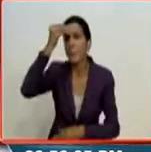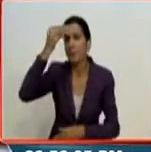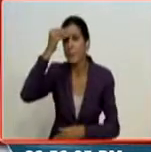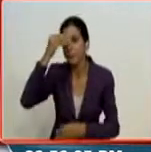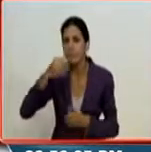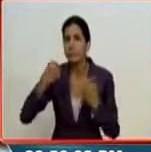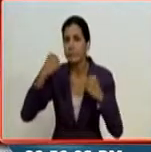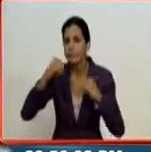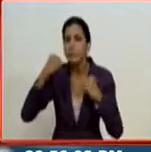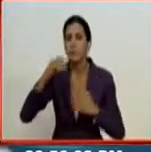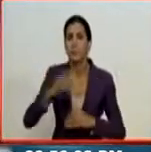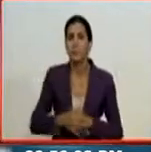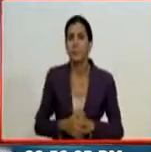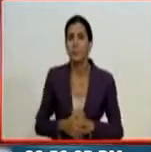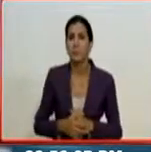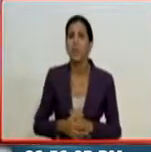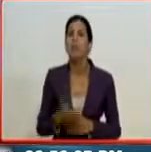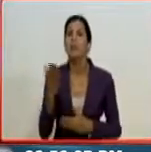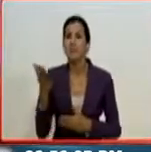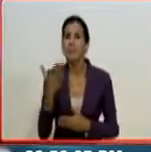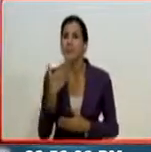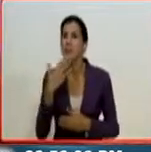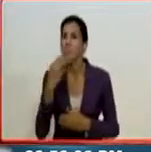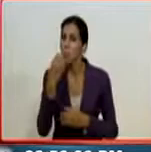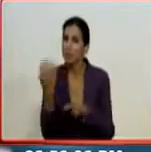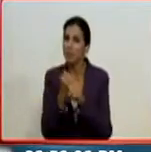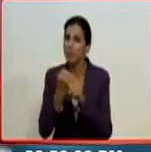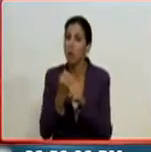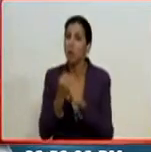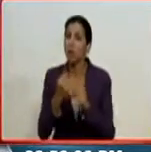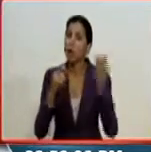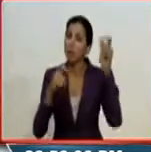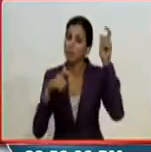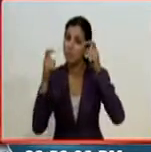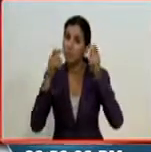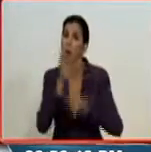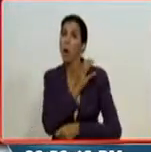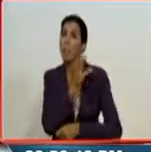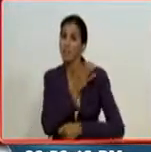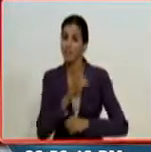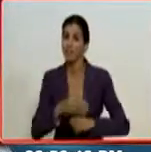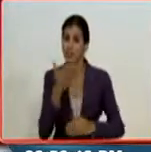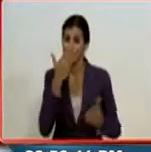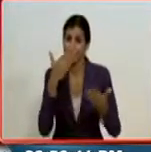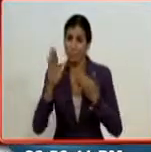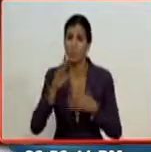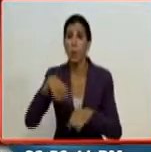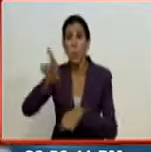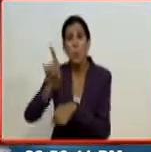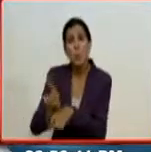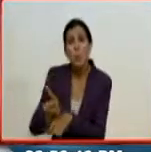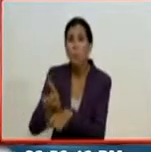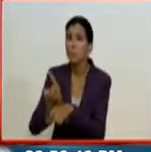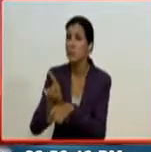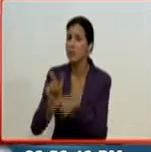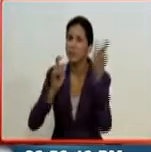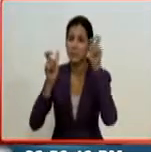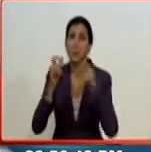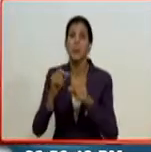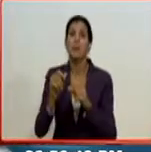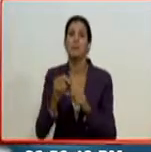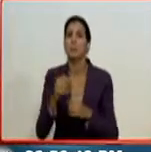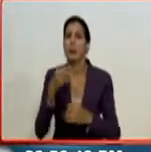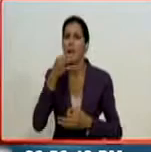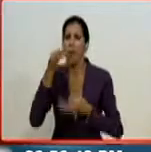algunos. Y destacaron el legado del comandante eterno. Chávez telúrico. Chávez, él fue telúrico y despertó